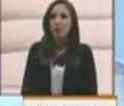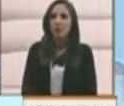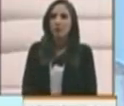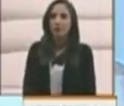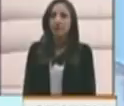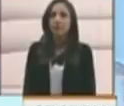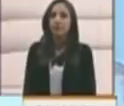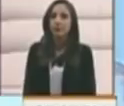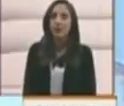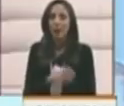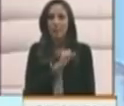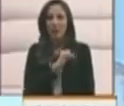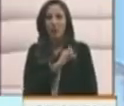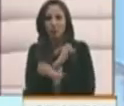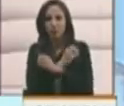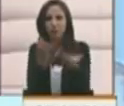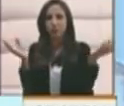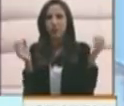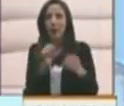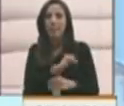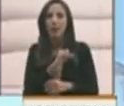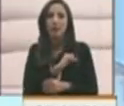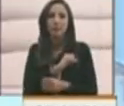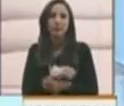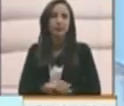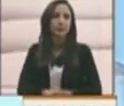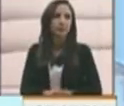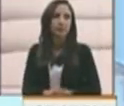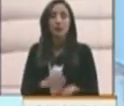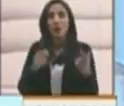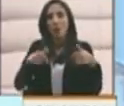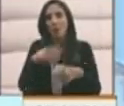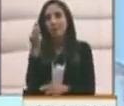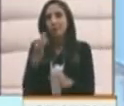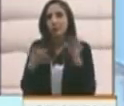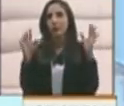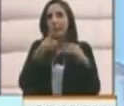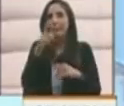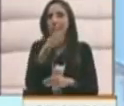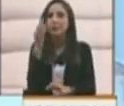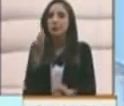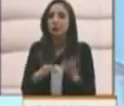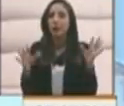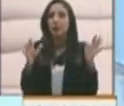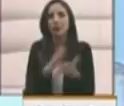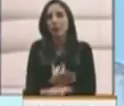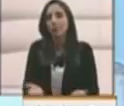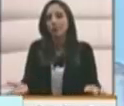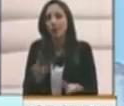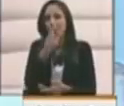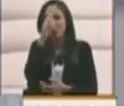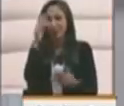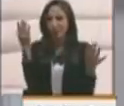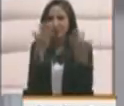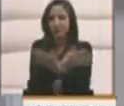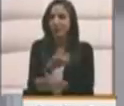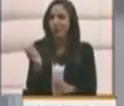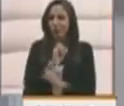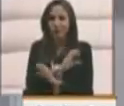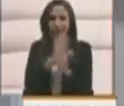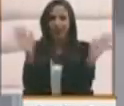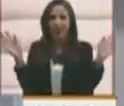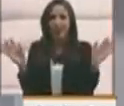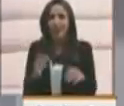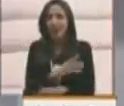de sembrar el terrorismo en este país. Y hoy, desgraciadamente, ya no tenemos la menor duda